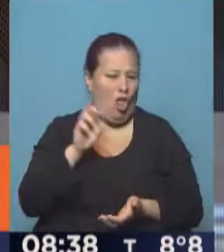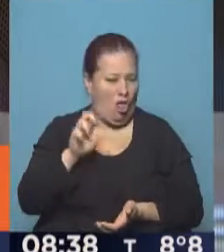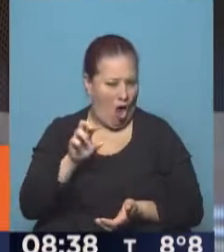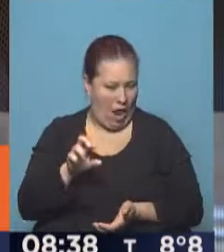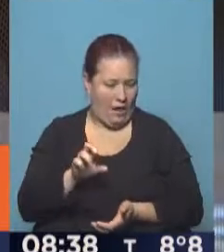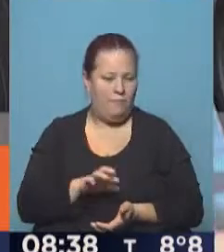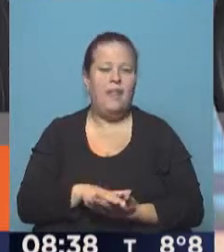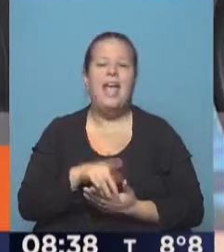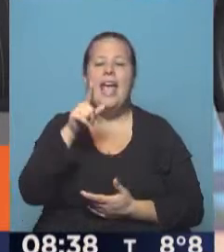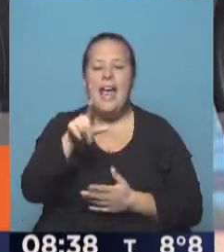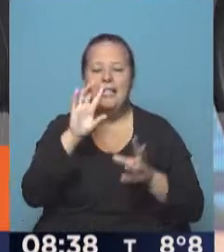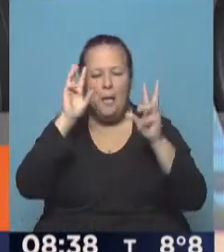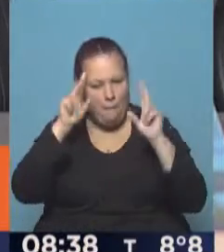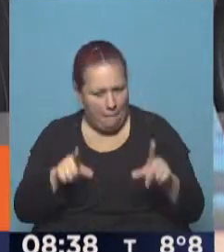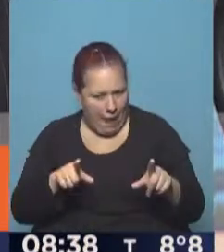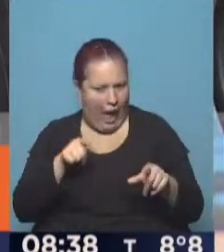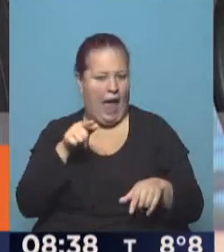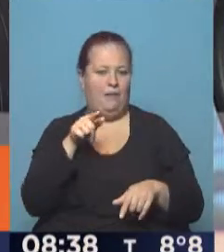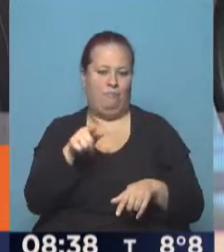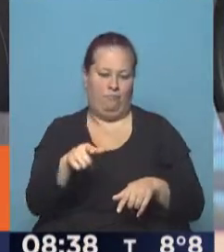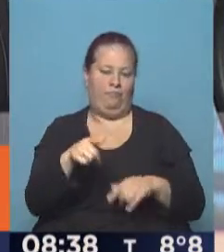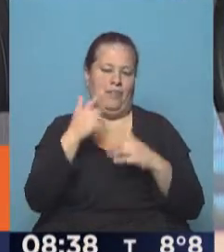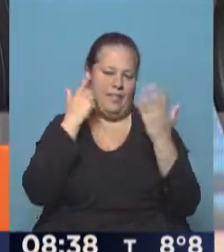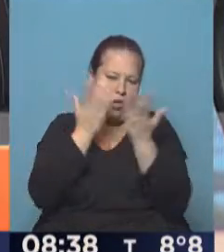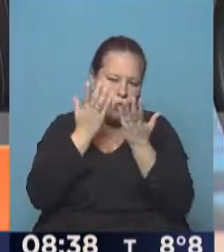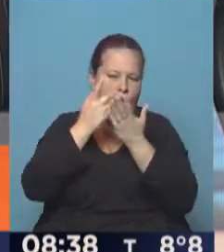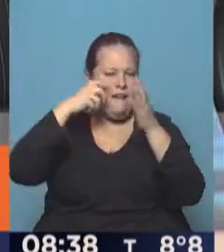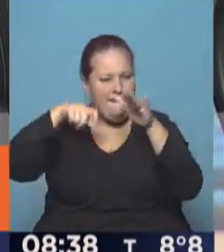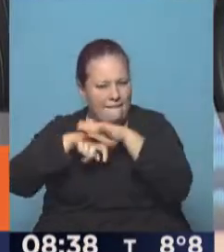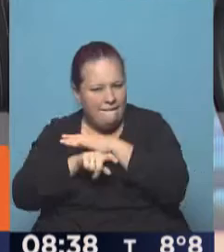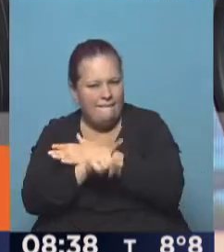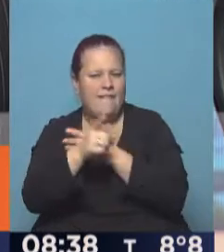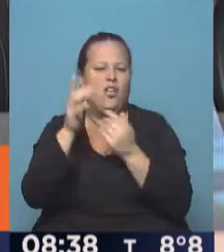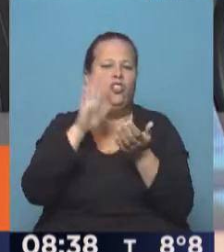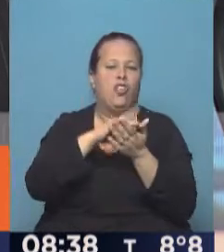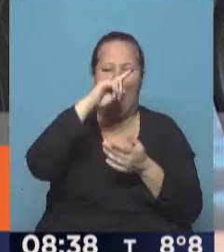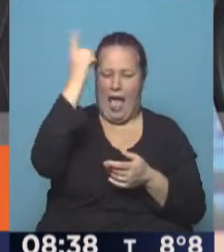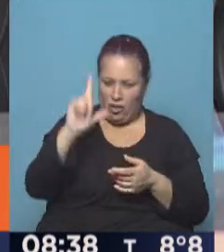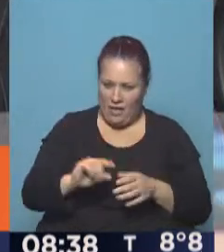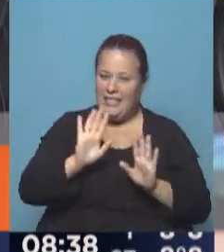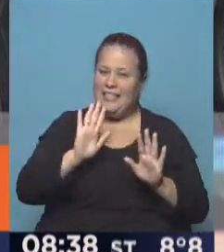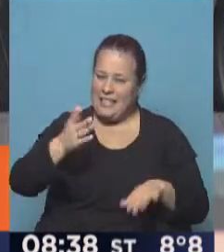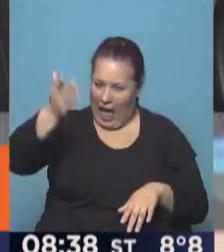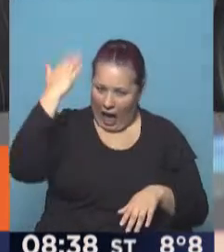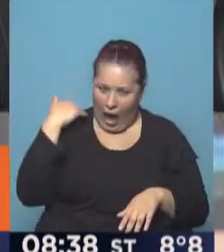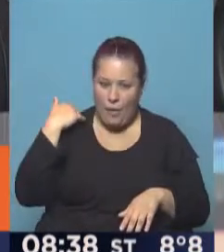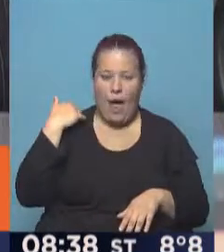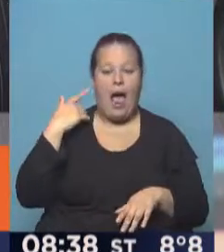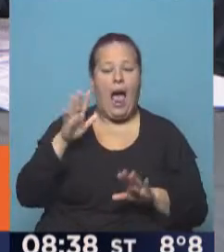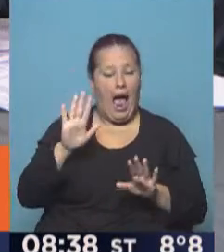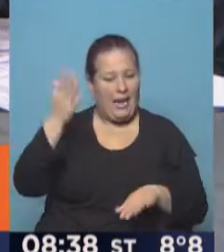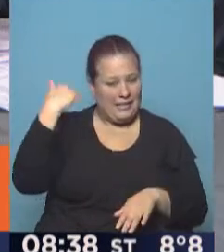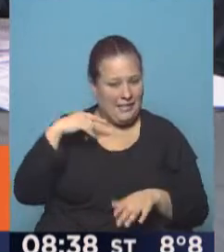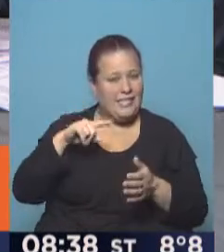dólares. Rafael, ¿no? Esta ingeniería que se está estudiando y que se está investigando a nivel nacional, ¿ya venía desempeñándose